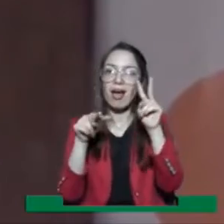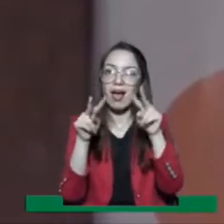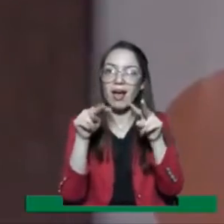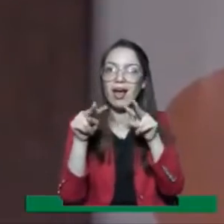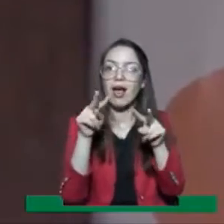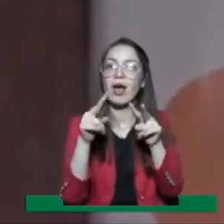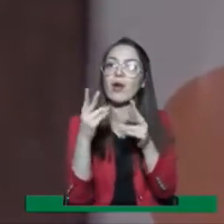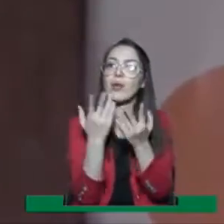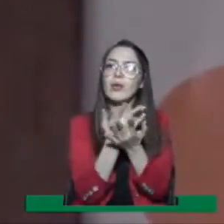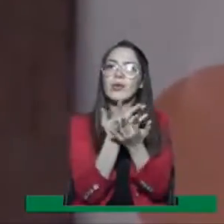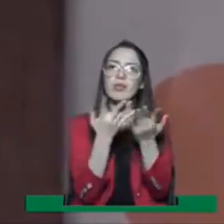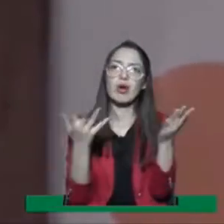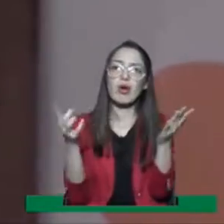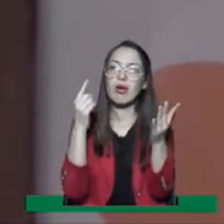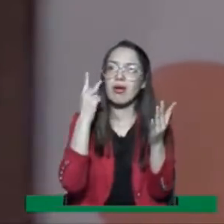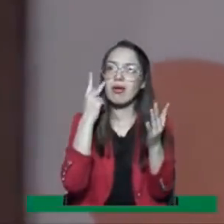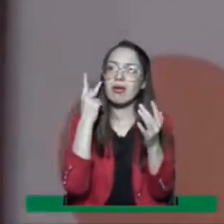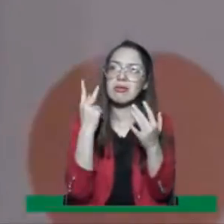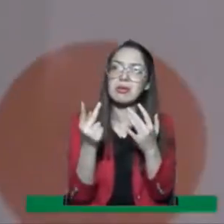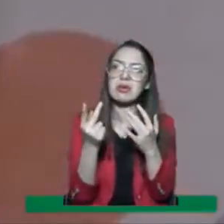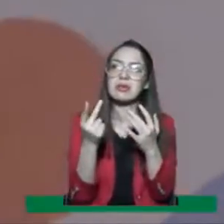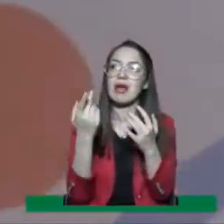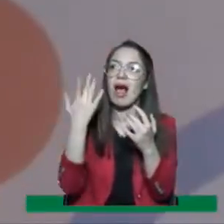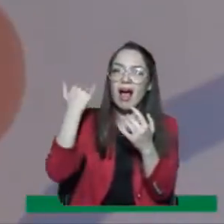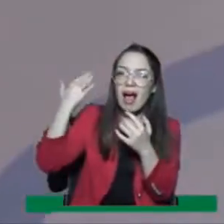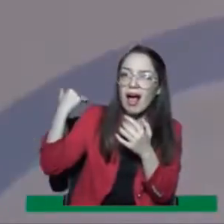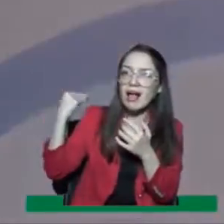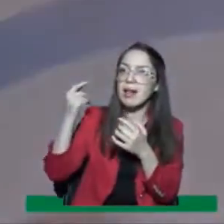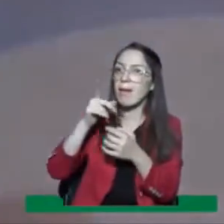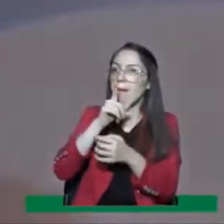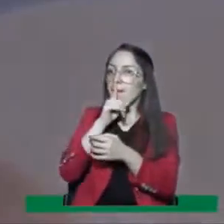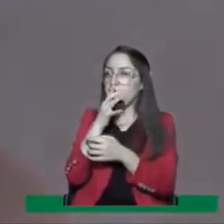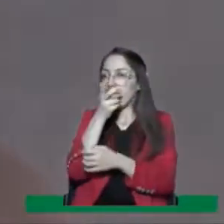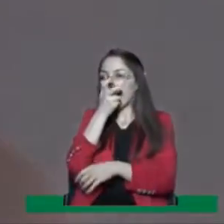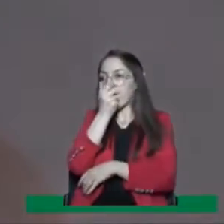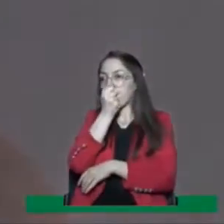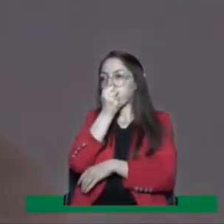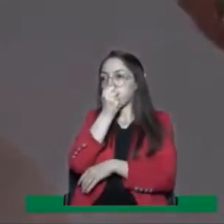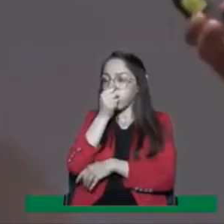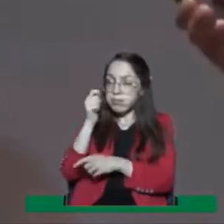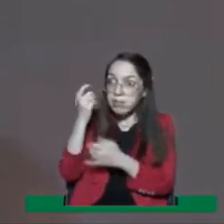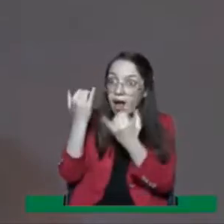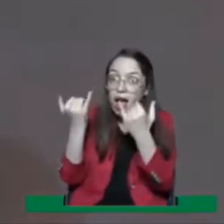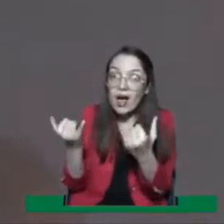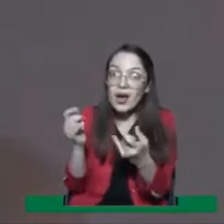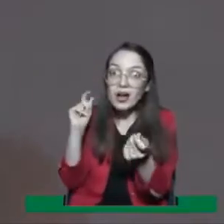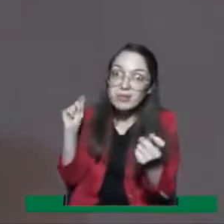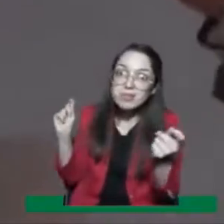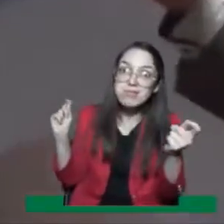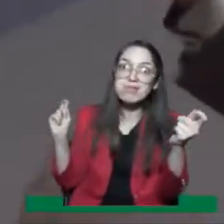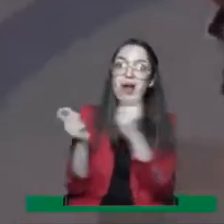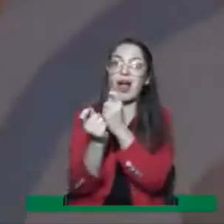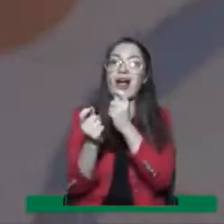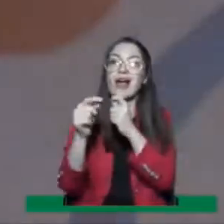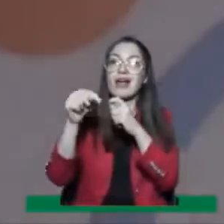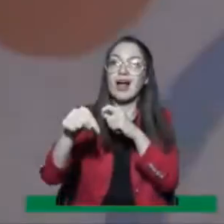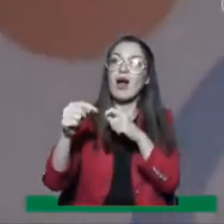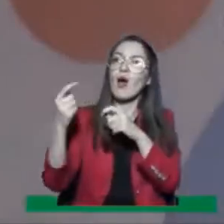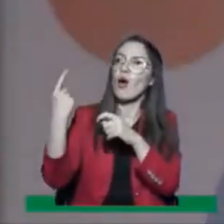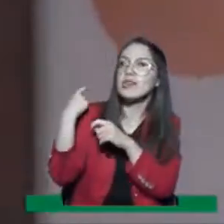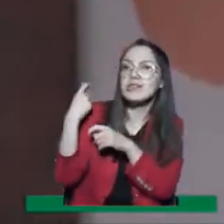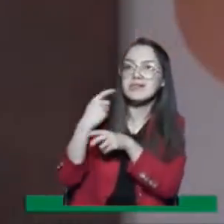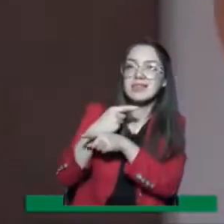de ser escuchadas, esas vivencias, esa trayectoria que permite que en un espacio como estos o el que estuvieron en esta semana en